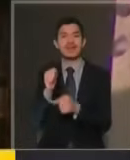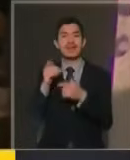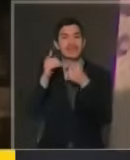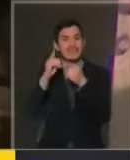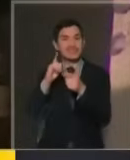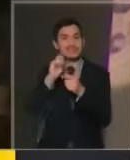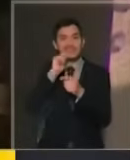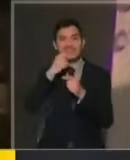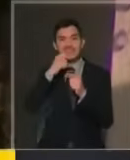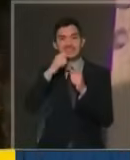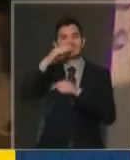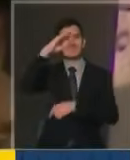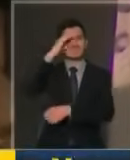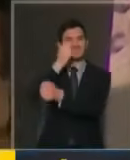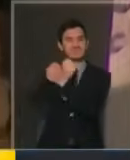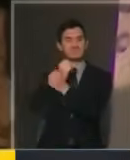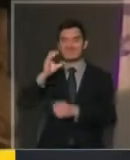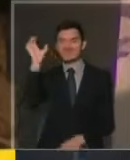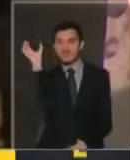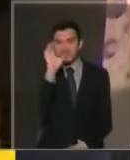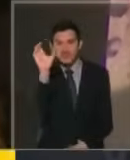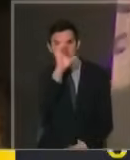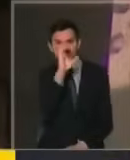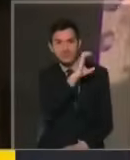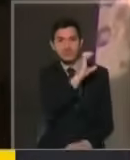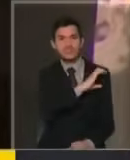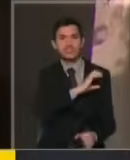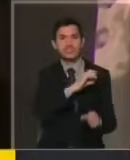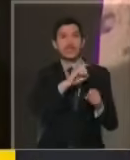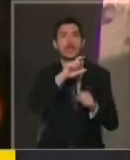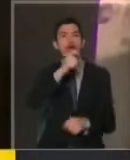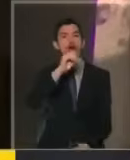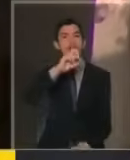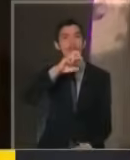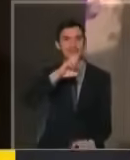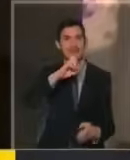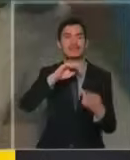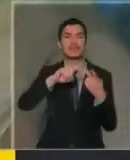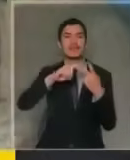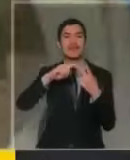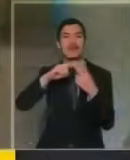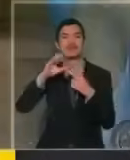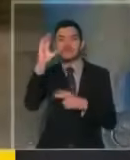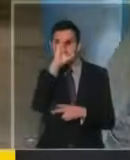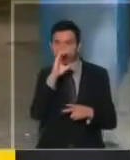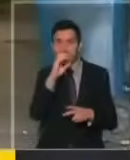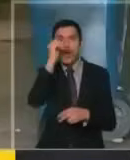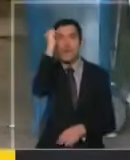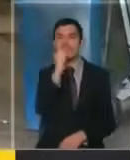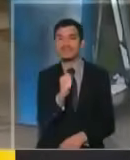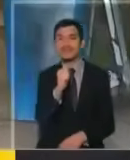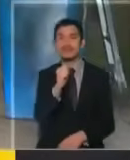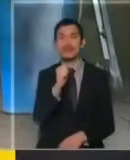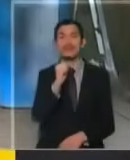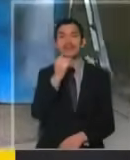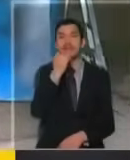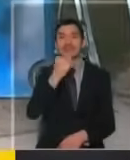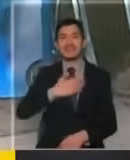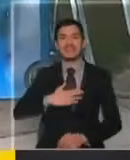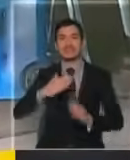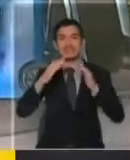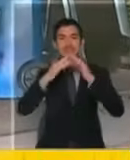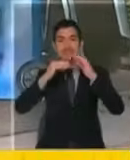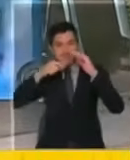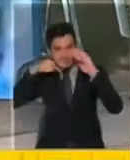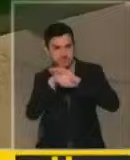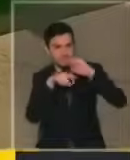amplio despliegue policial, por supuesto, por parte de los equipos del GOPE, por parte de la Brigada de Homicidios, quienes no descartan allanar todos los lugares